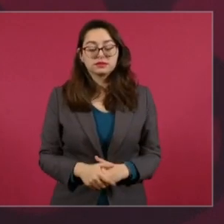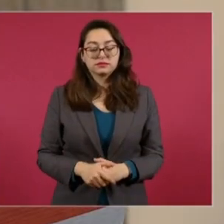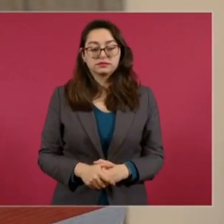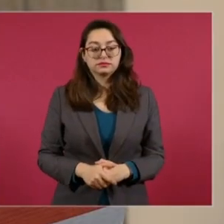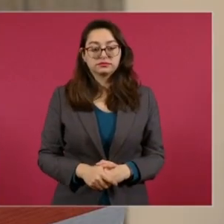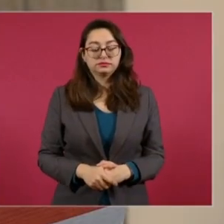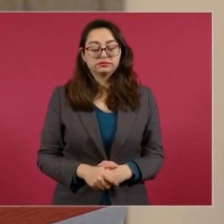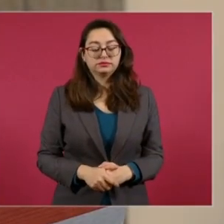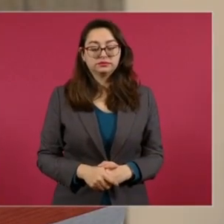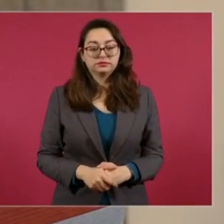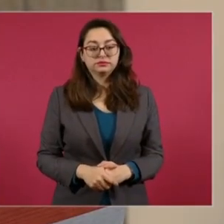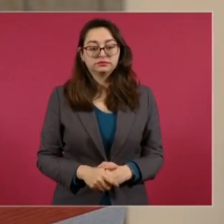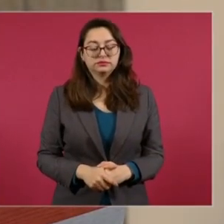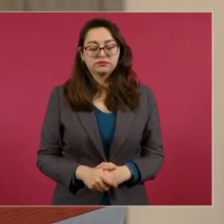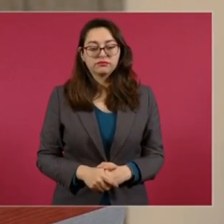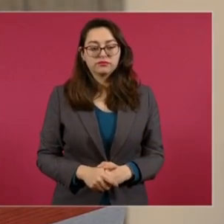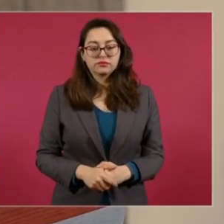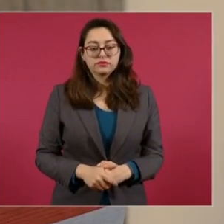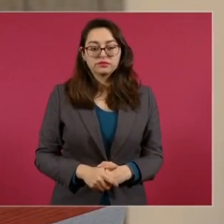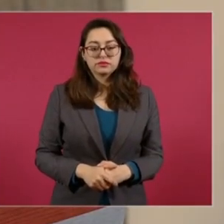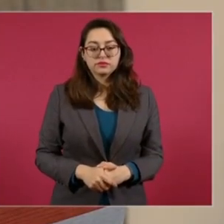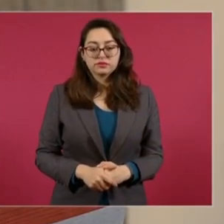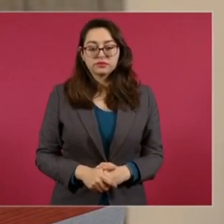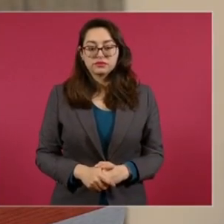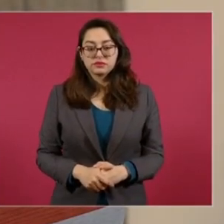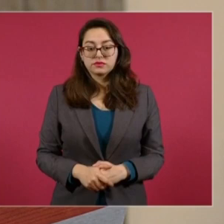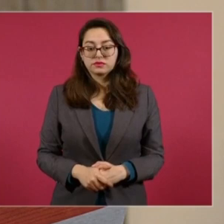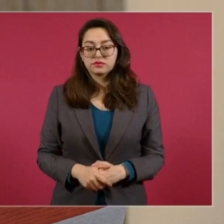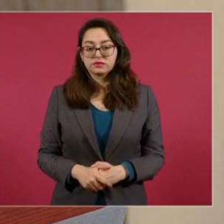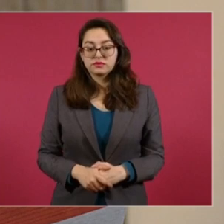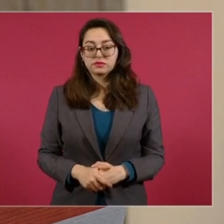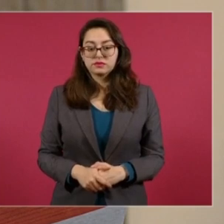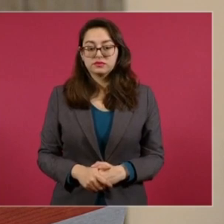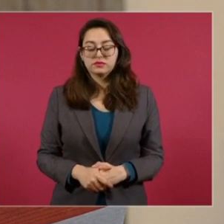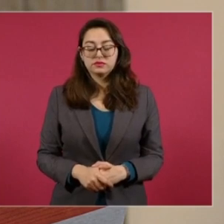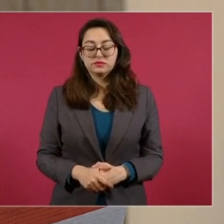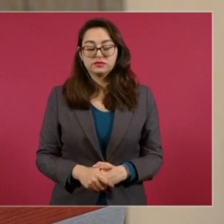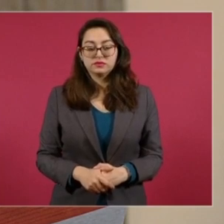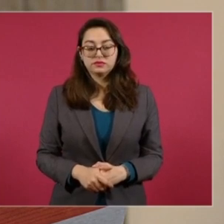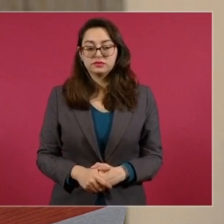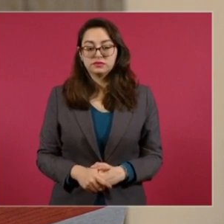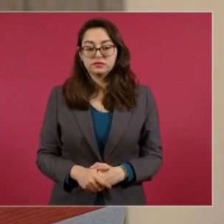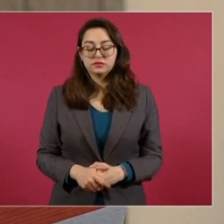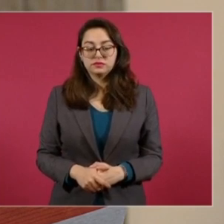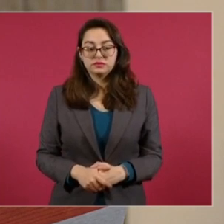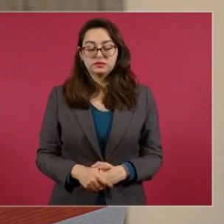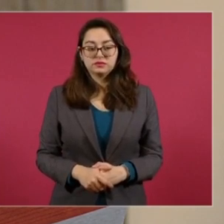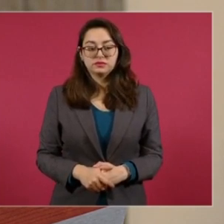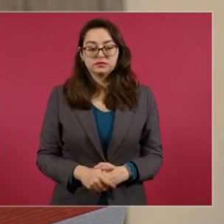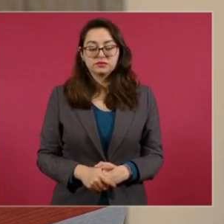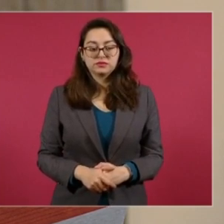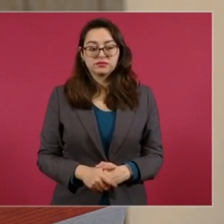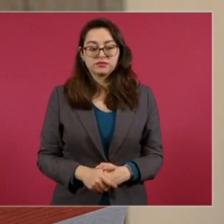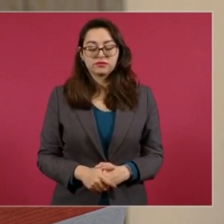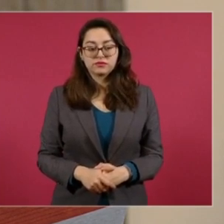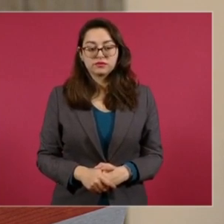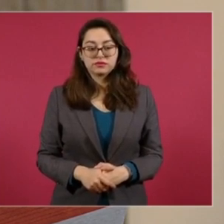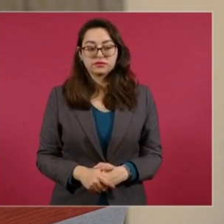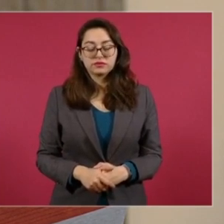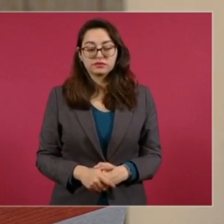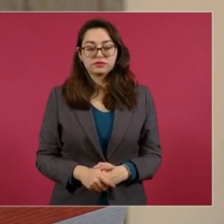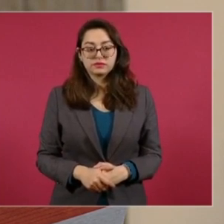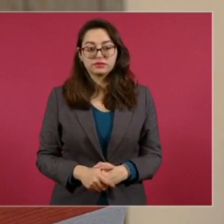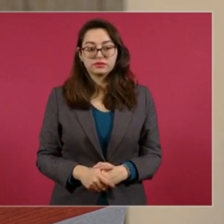Luego, mantener el programa de recepción